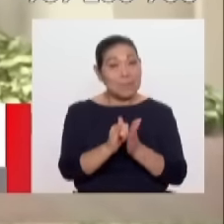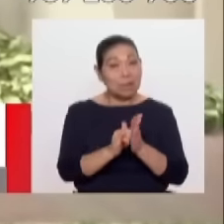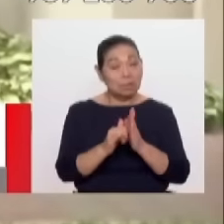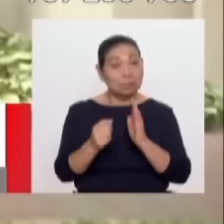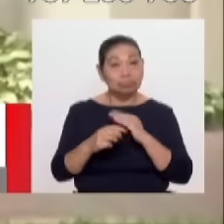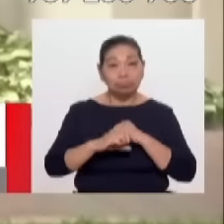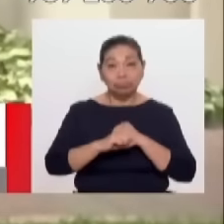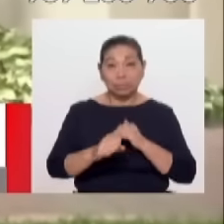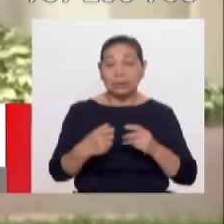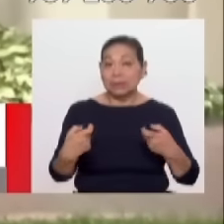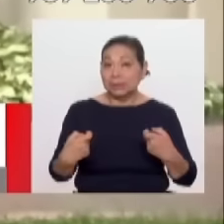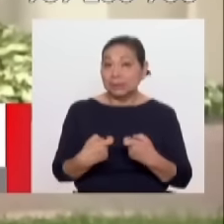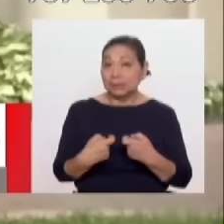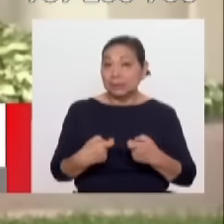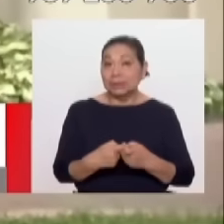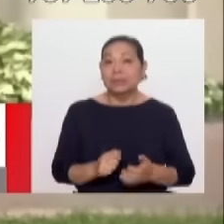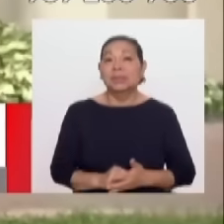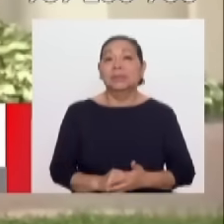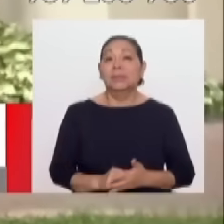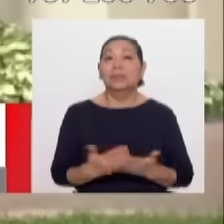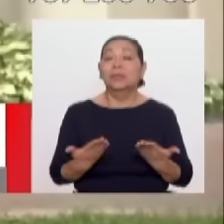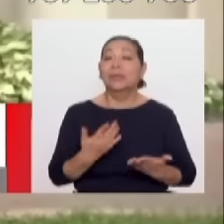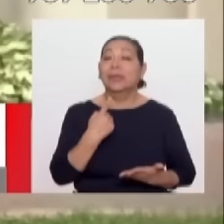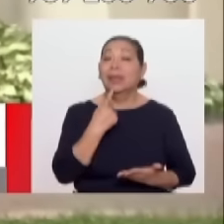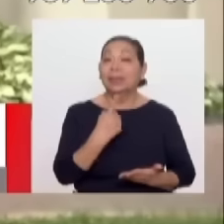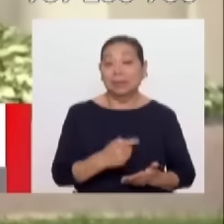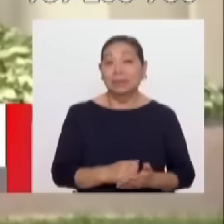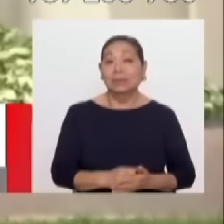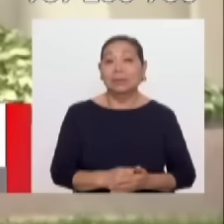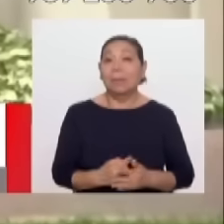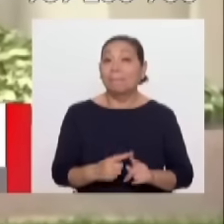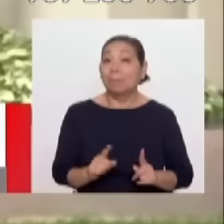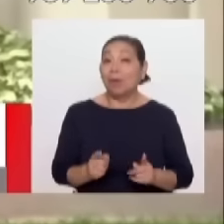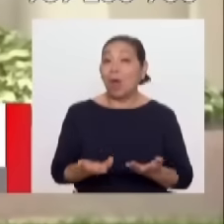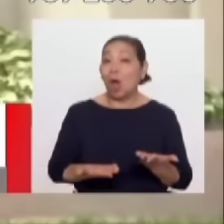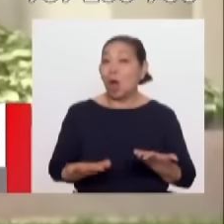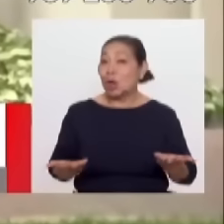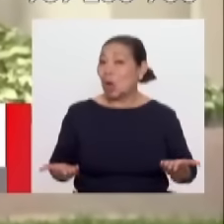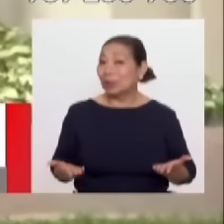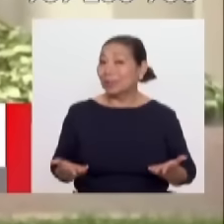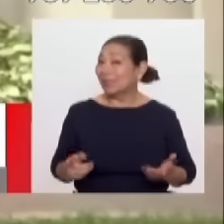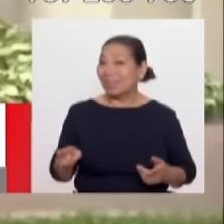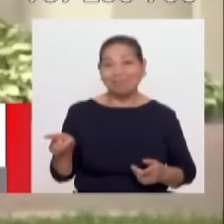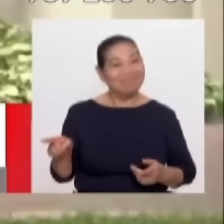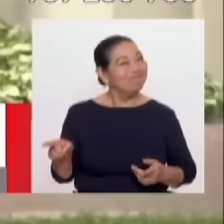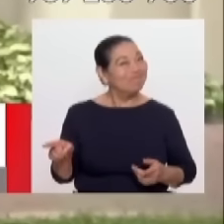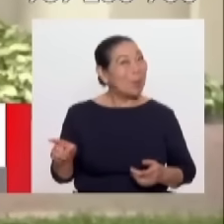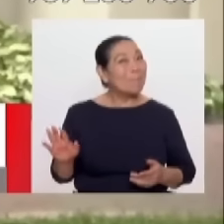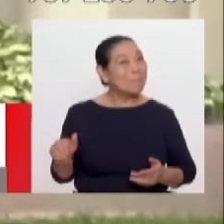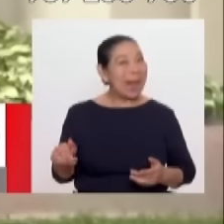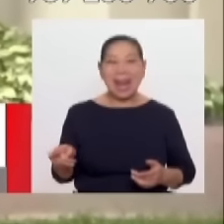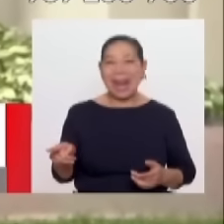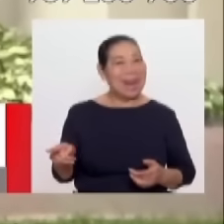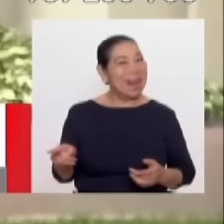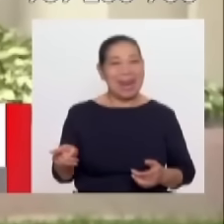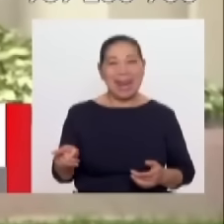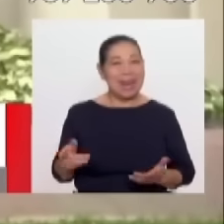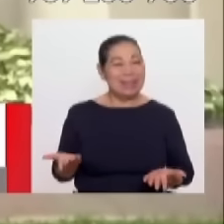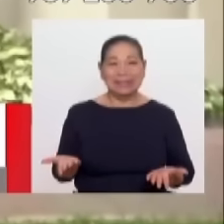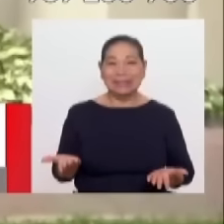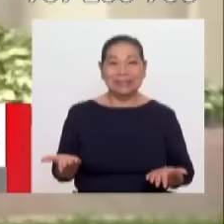publicado en sus redes sociales en la que daba cuenta presuntas irregularidades en su contra, en las que se incluye